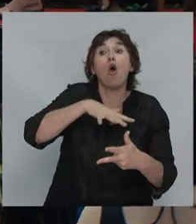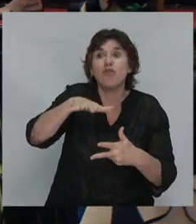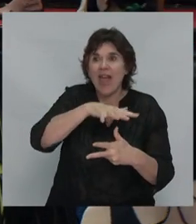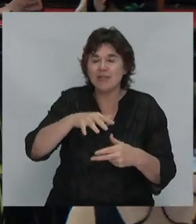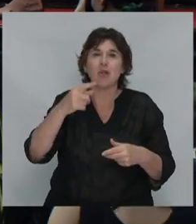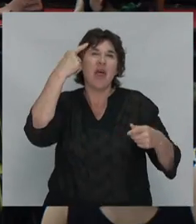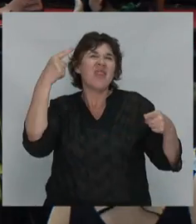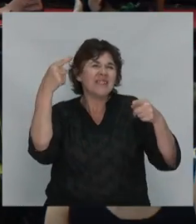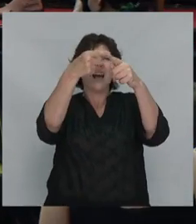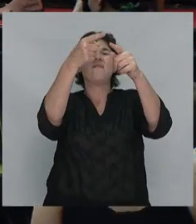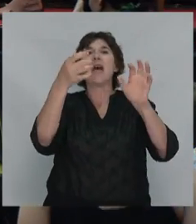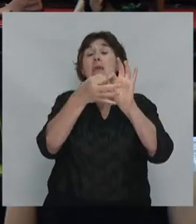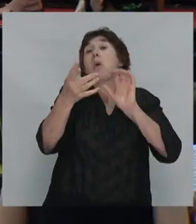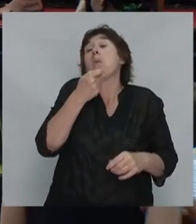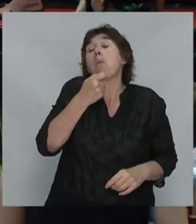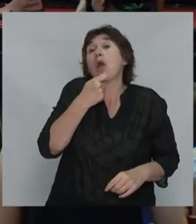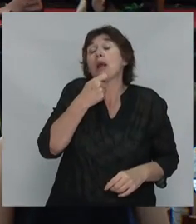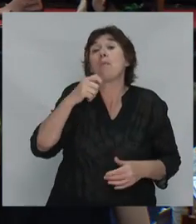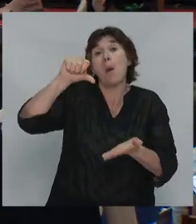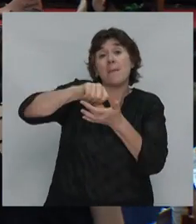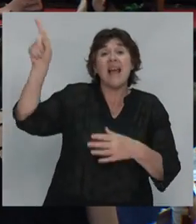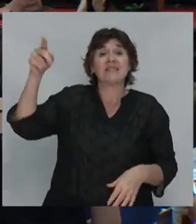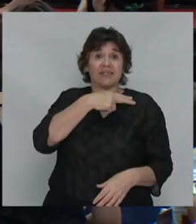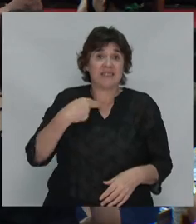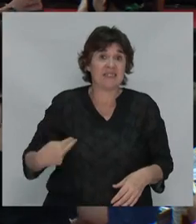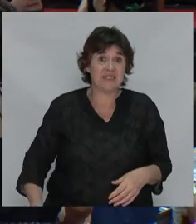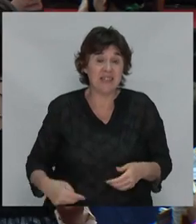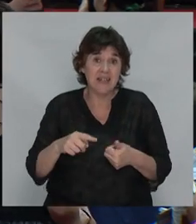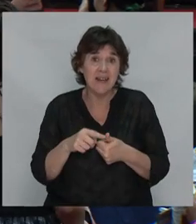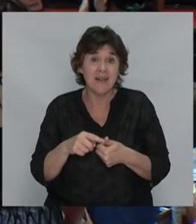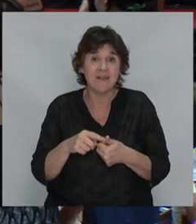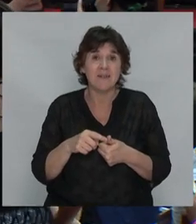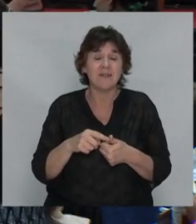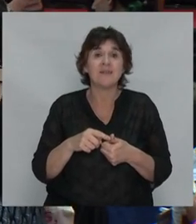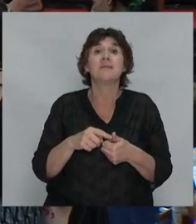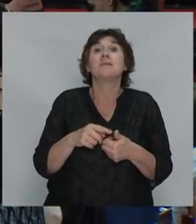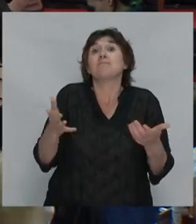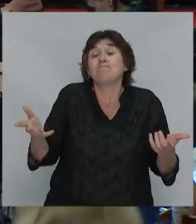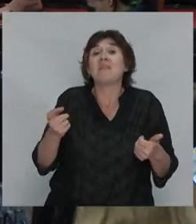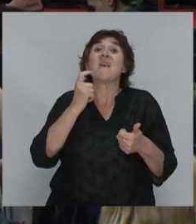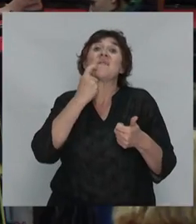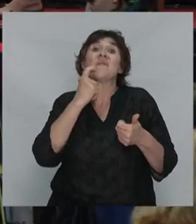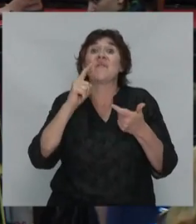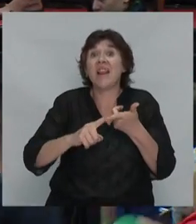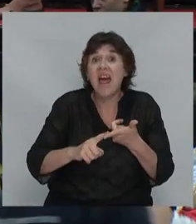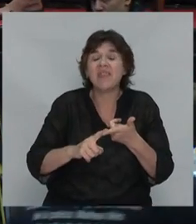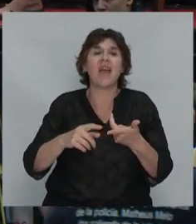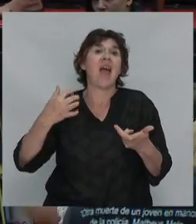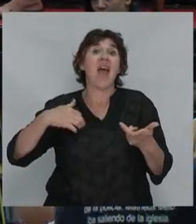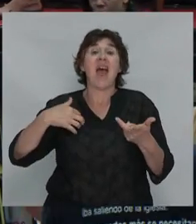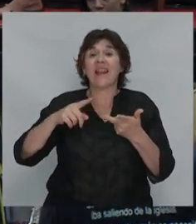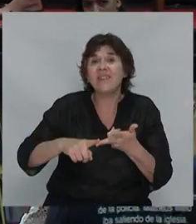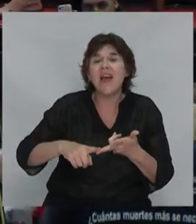desafíos democracia en china en yemen en finlandia en argentina